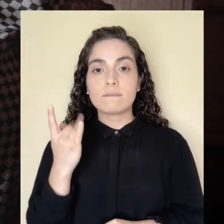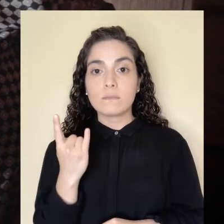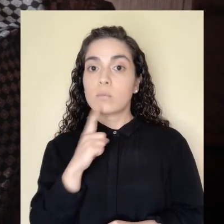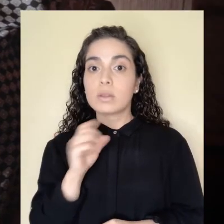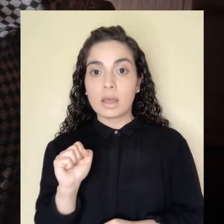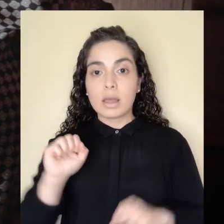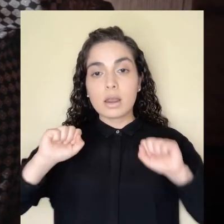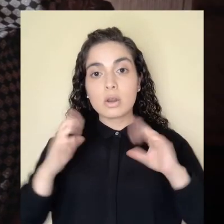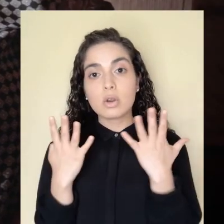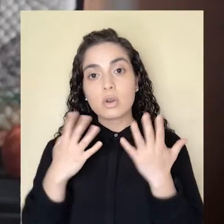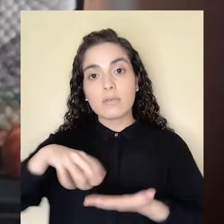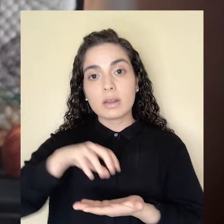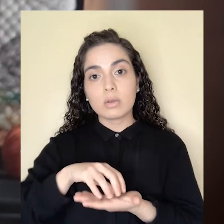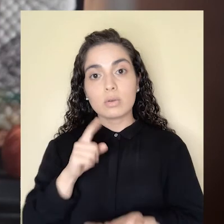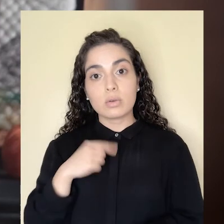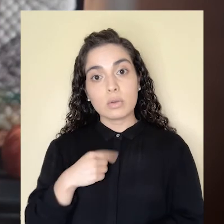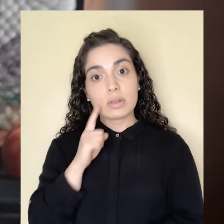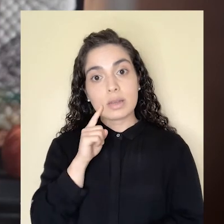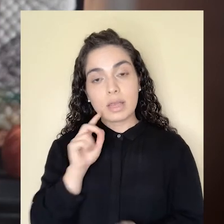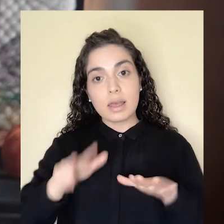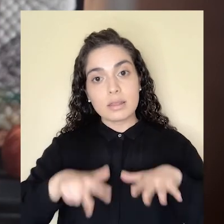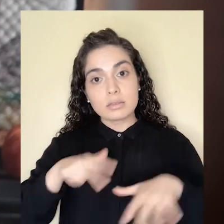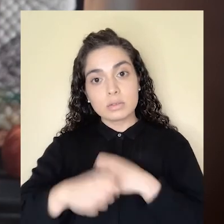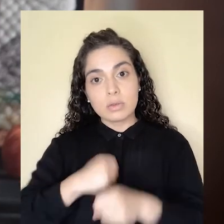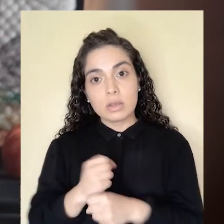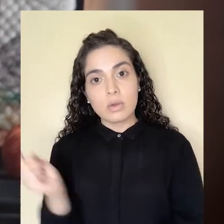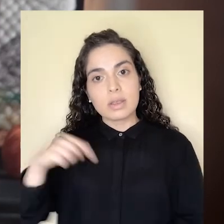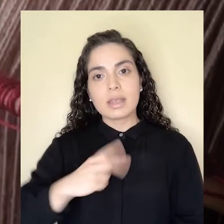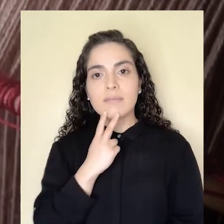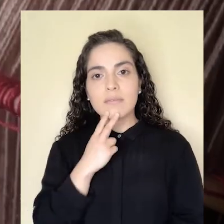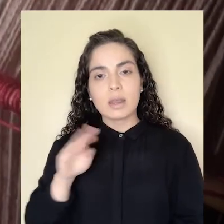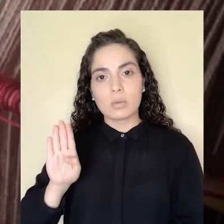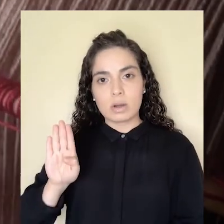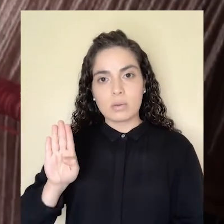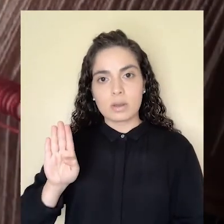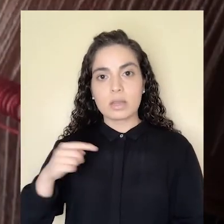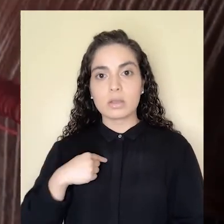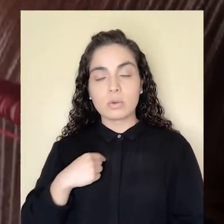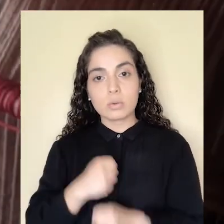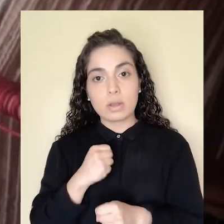llegué a Curanilahue y soy tejedora a telar.